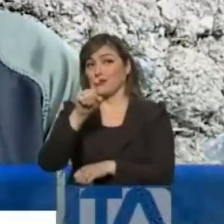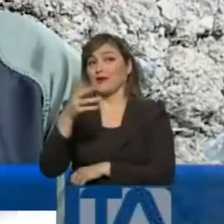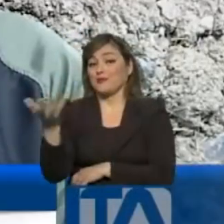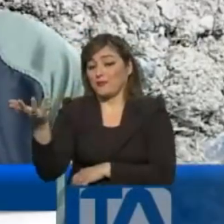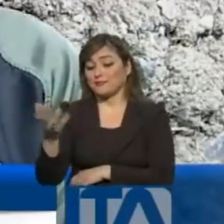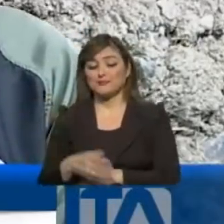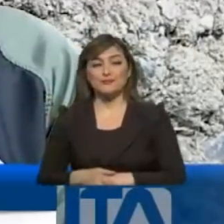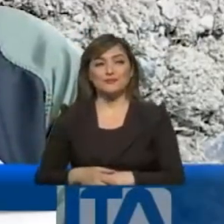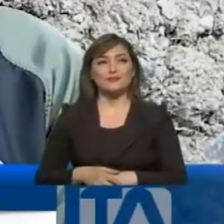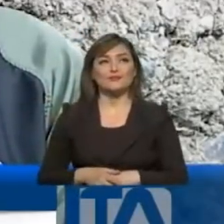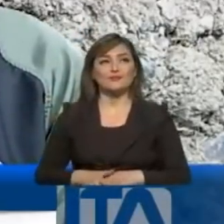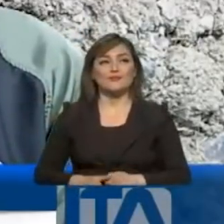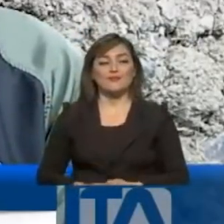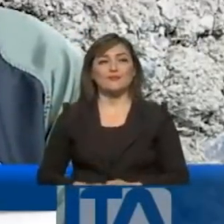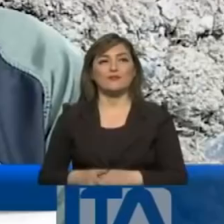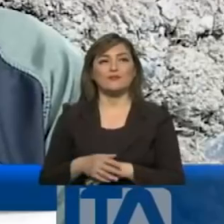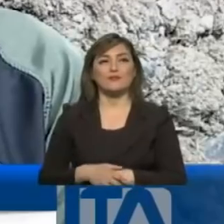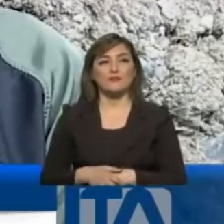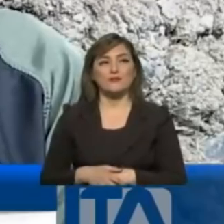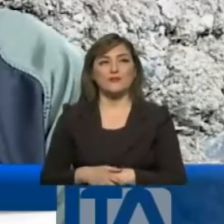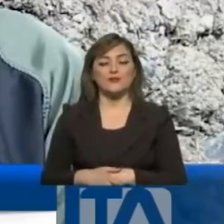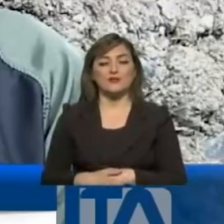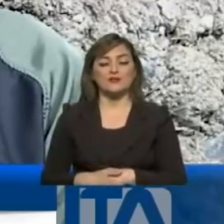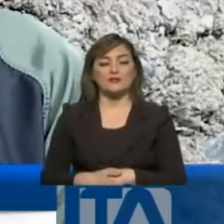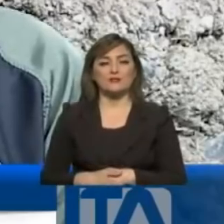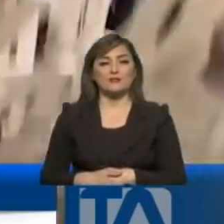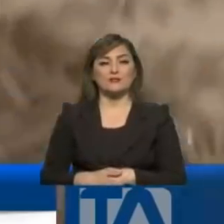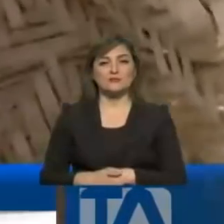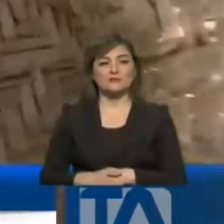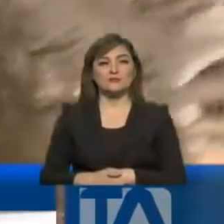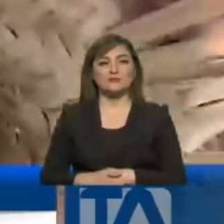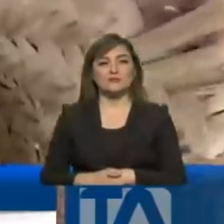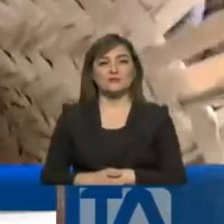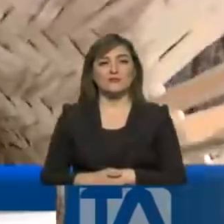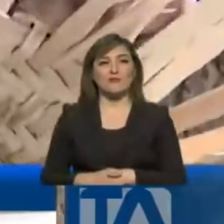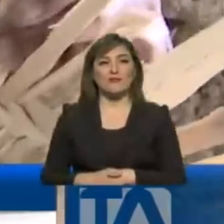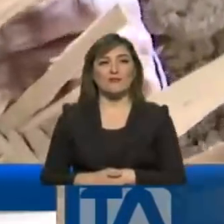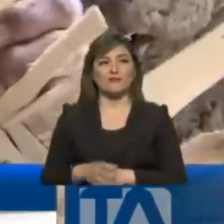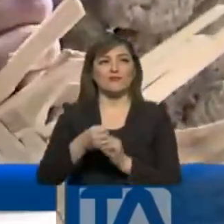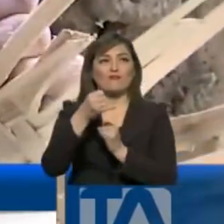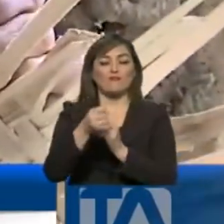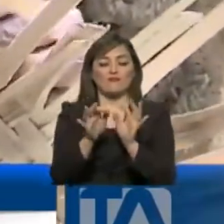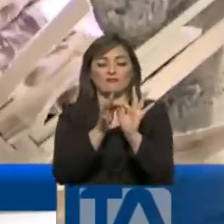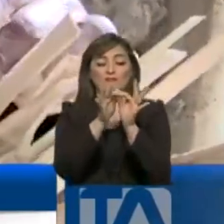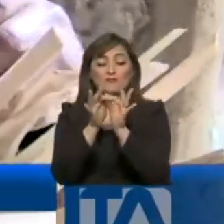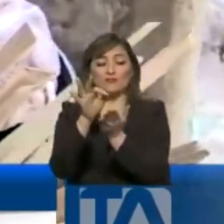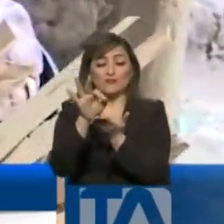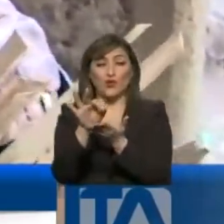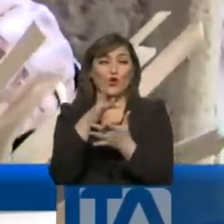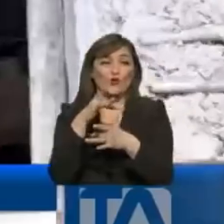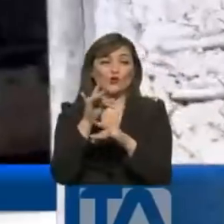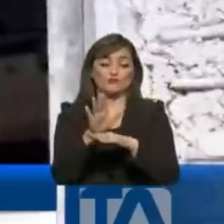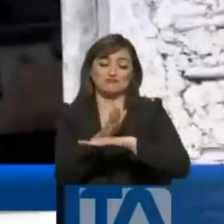son nuestras cosas que nos identifica como cultura. Es así que al último tejedor de cestos en este cantón le gusta